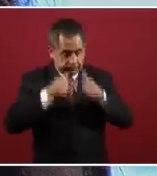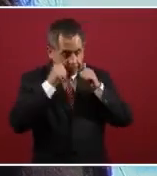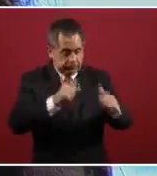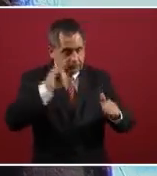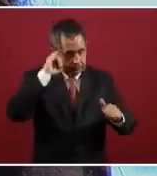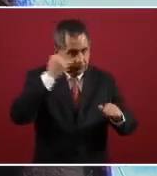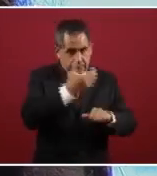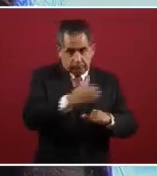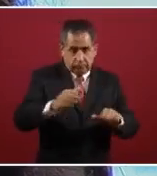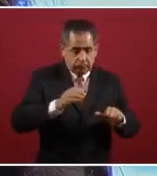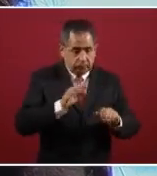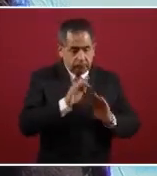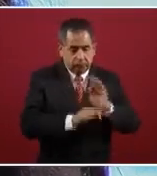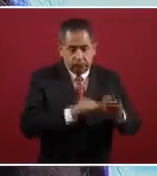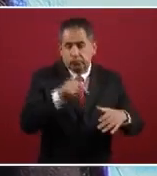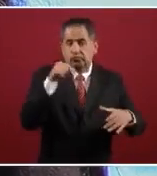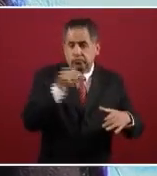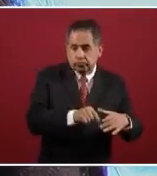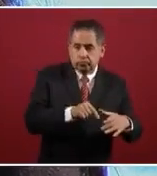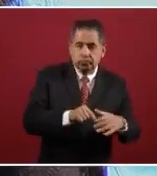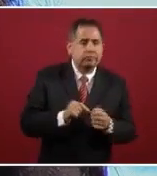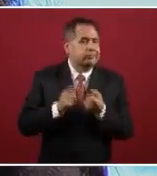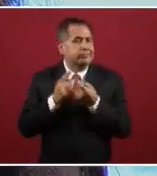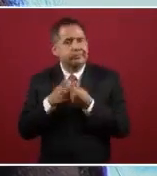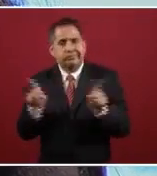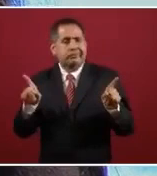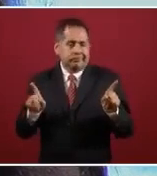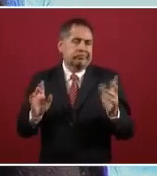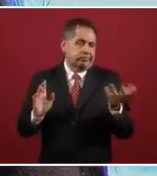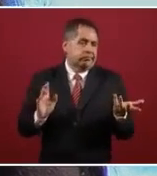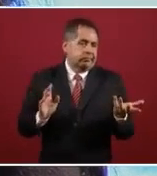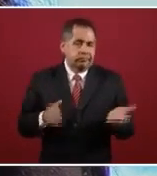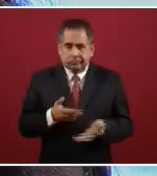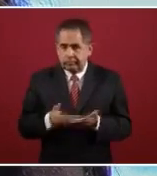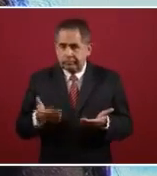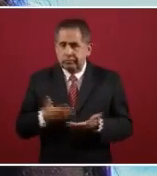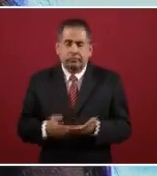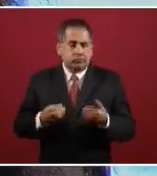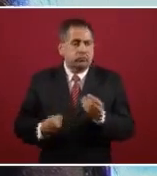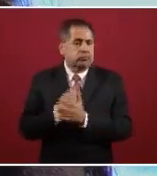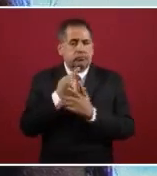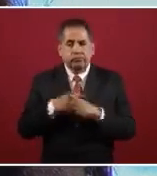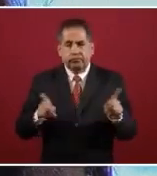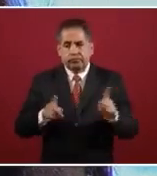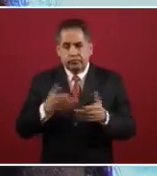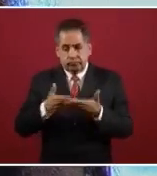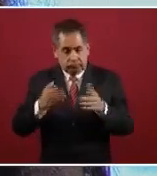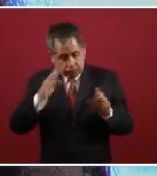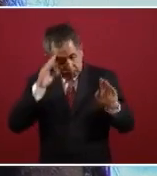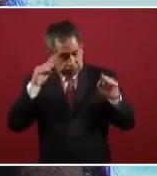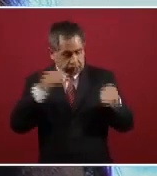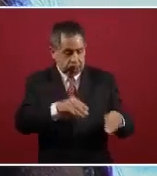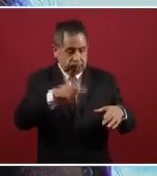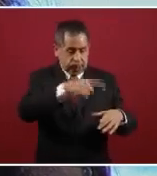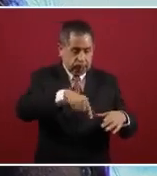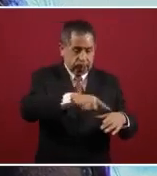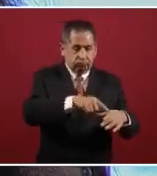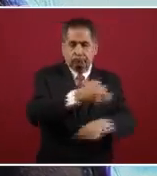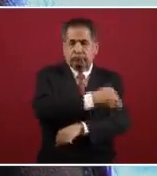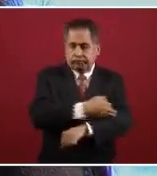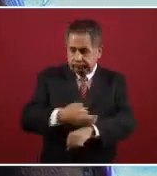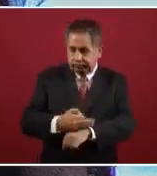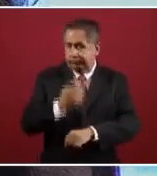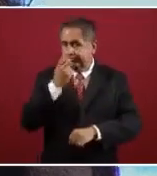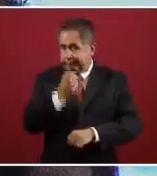campesina. Y en este sentido es un modelo diferente y en ese modelo es la lógica campesina a la que nosotros